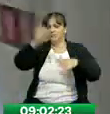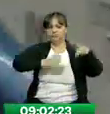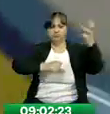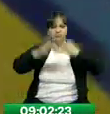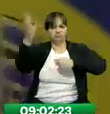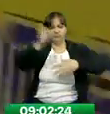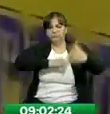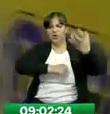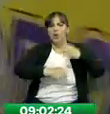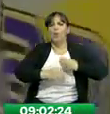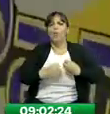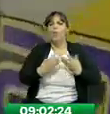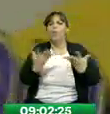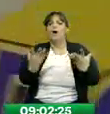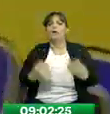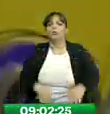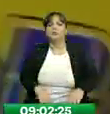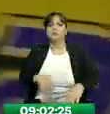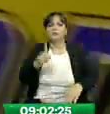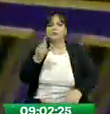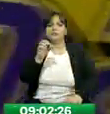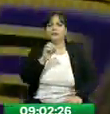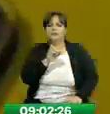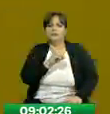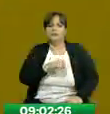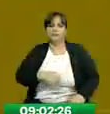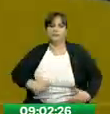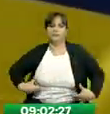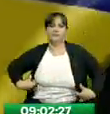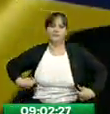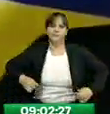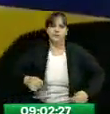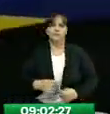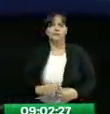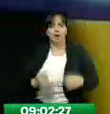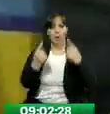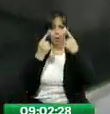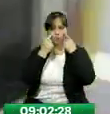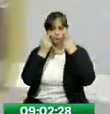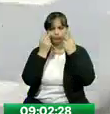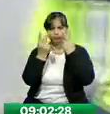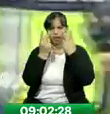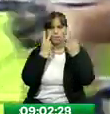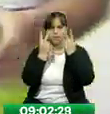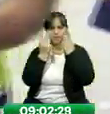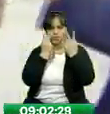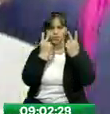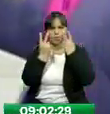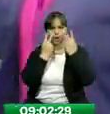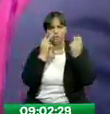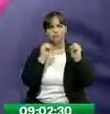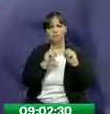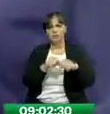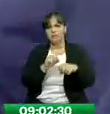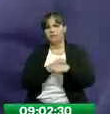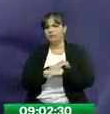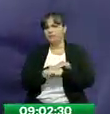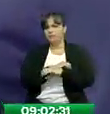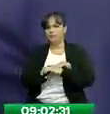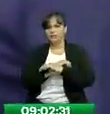con el objetivo de poder mejorar la visibilidad el campo visual que tiene que tener el conductor para poderse transitar en las